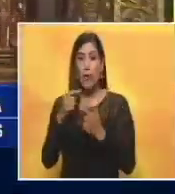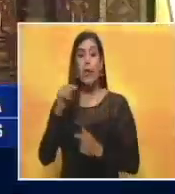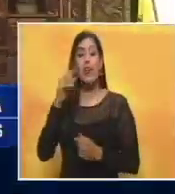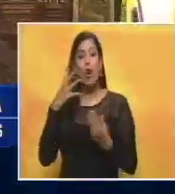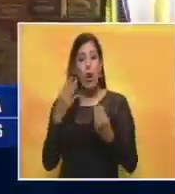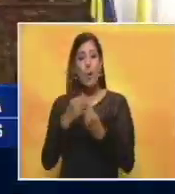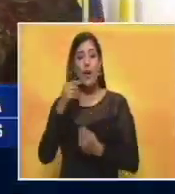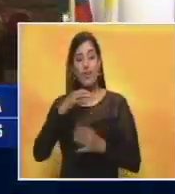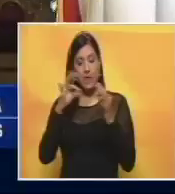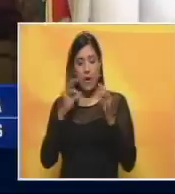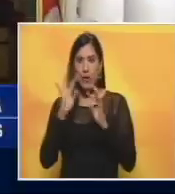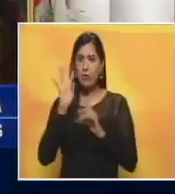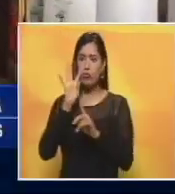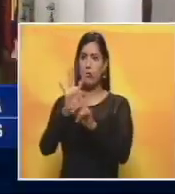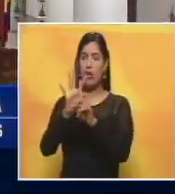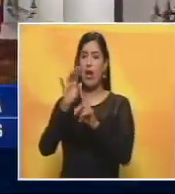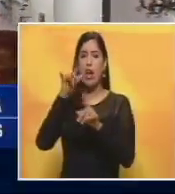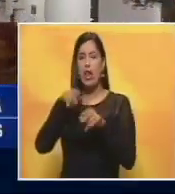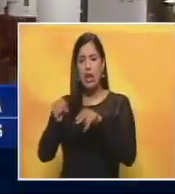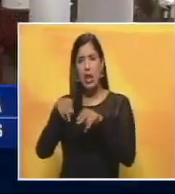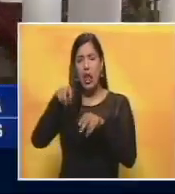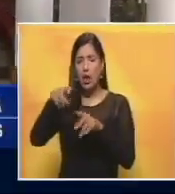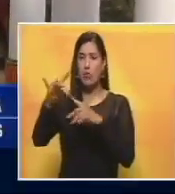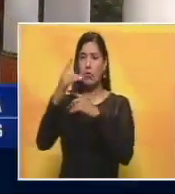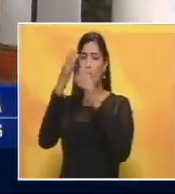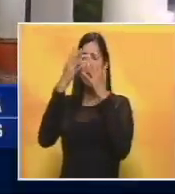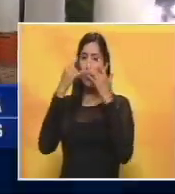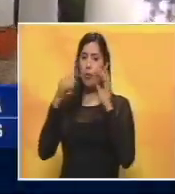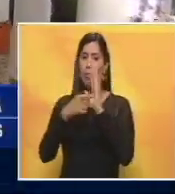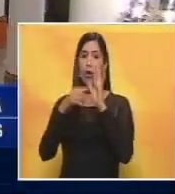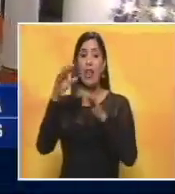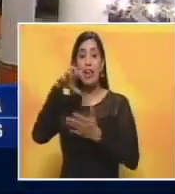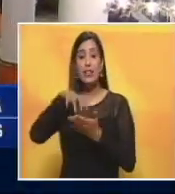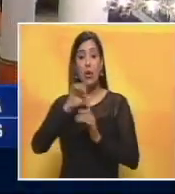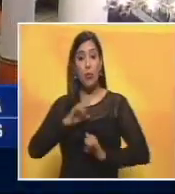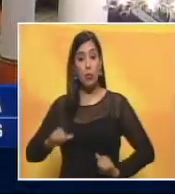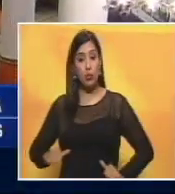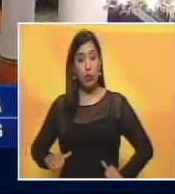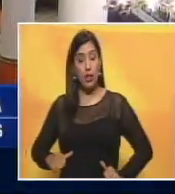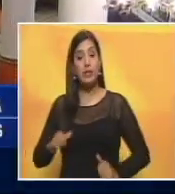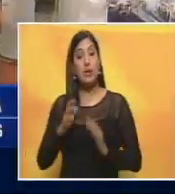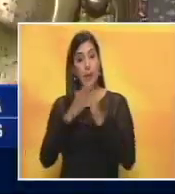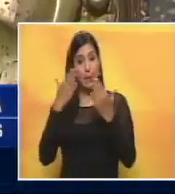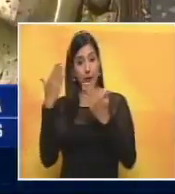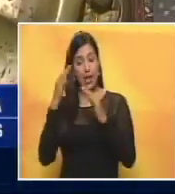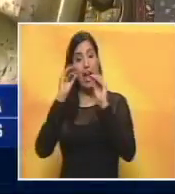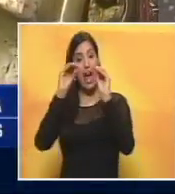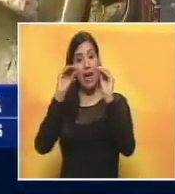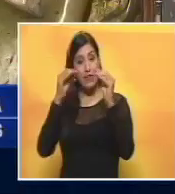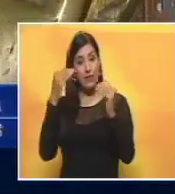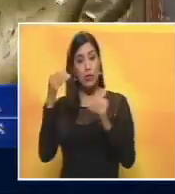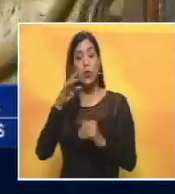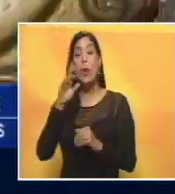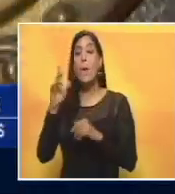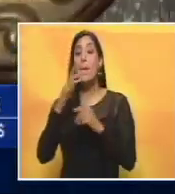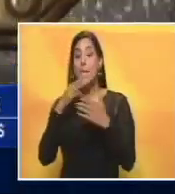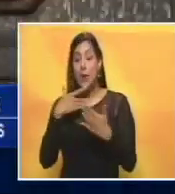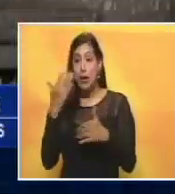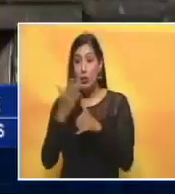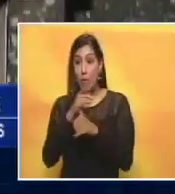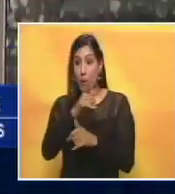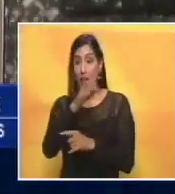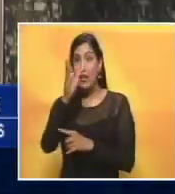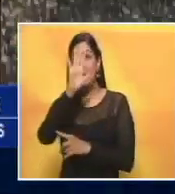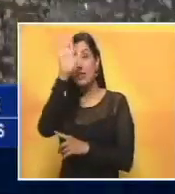en compañía de su familia cuando atravesaba un riachuelo en Guanare, estado portuguesa. La Virgen le anunció que para poder ir